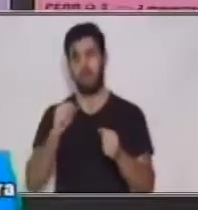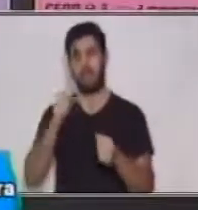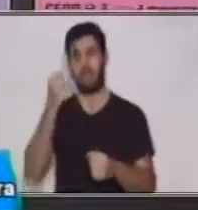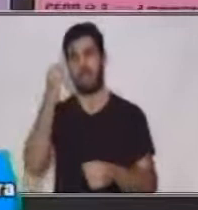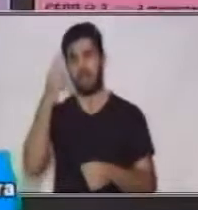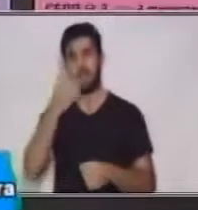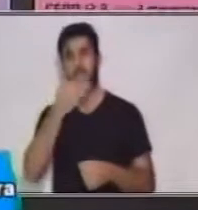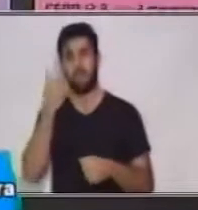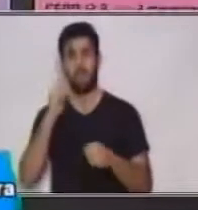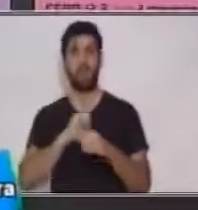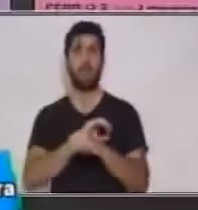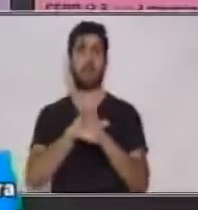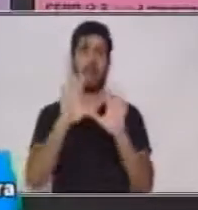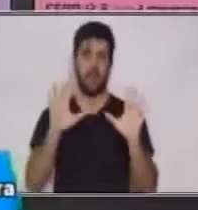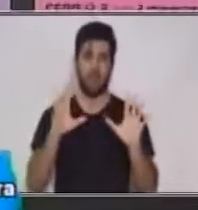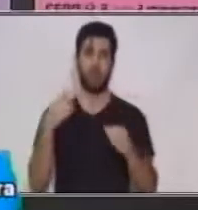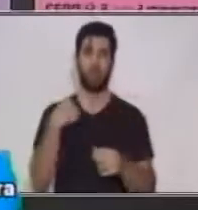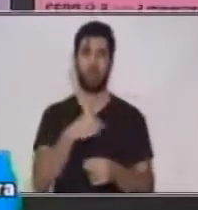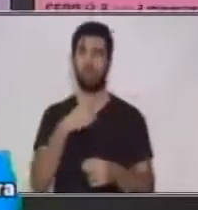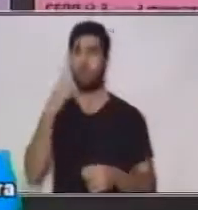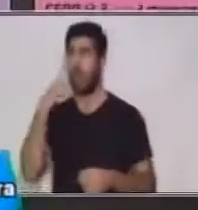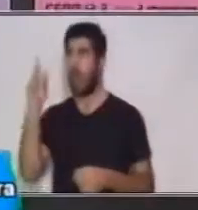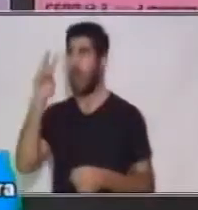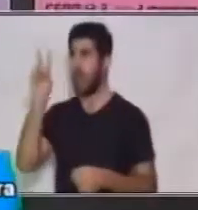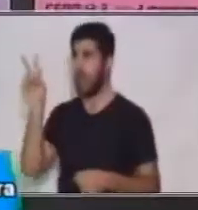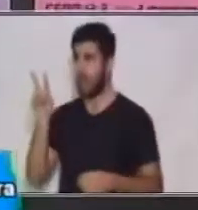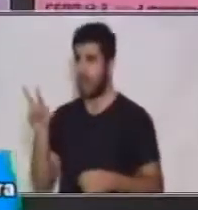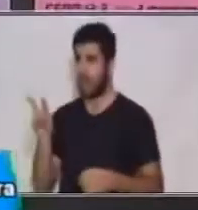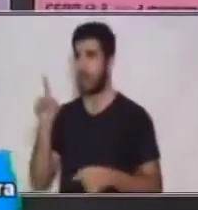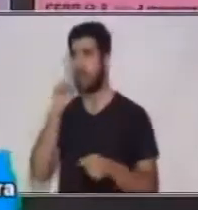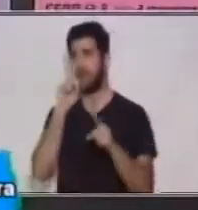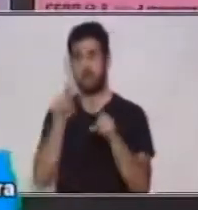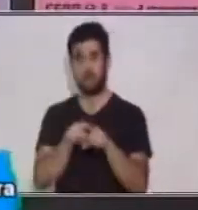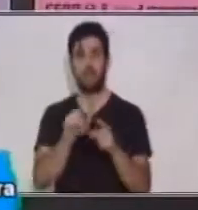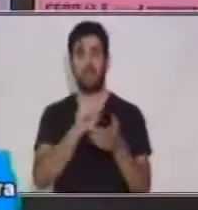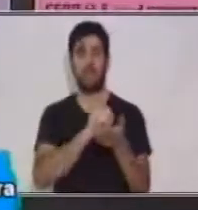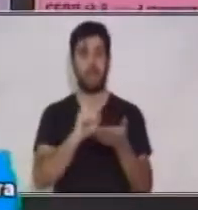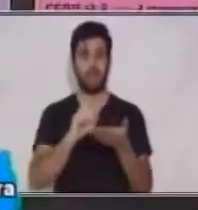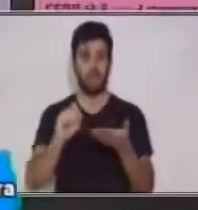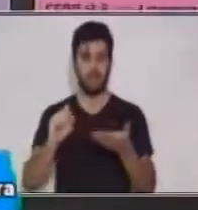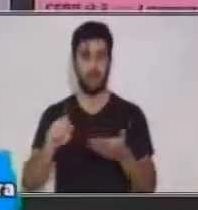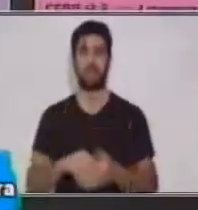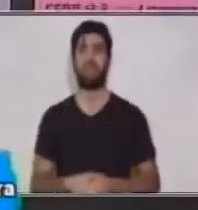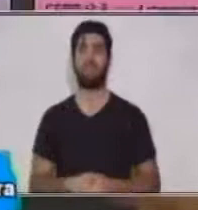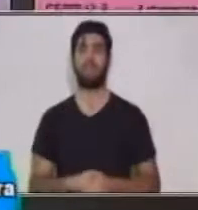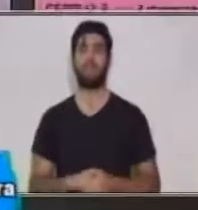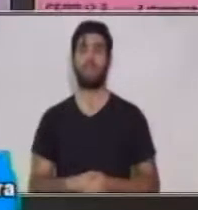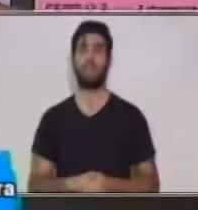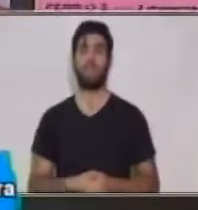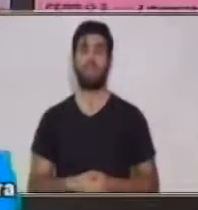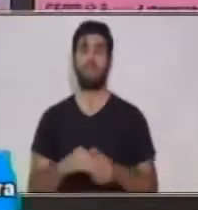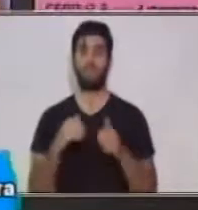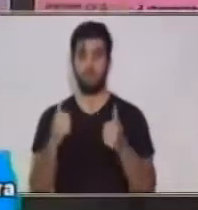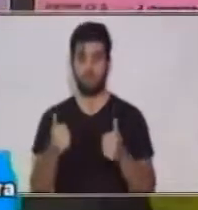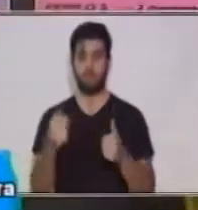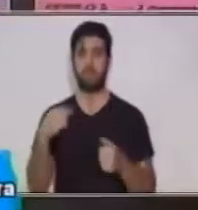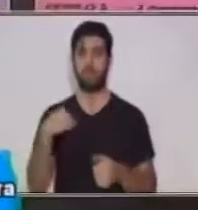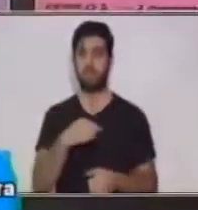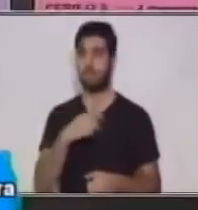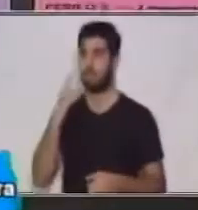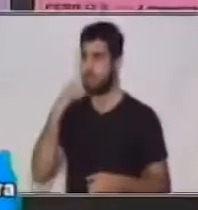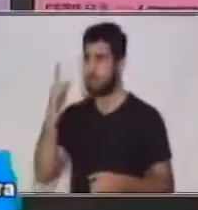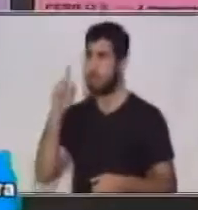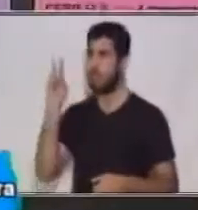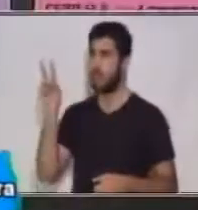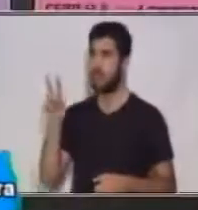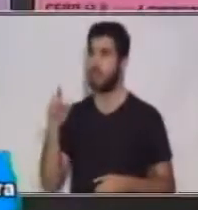que estamos leyendo o lo que estamos escribiendo. Muy bien, vamos a repasar entonces acá y dice utilización